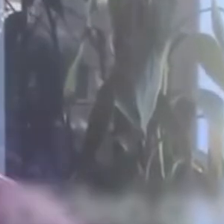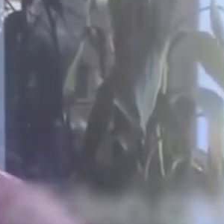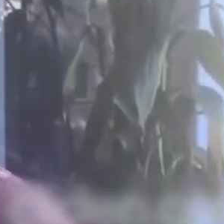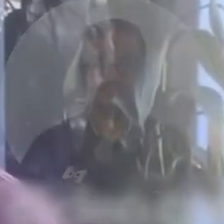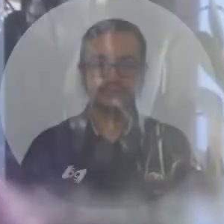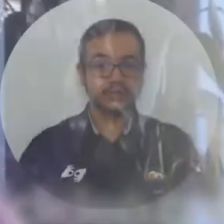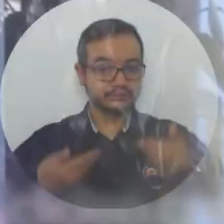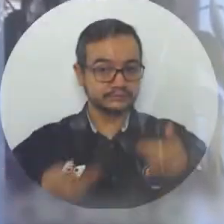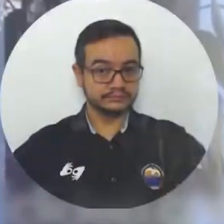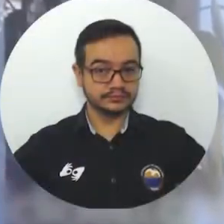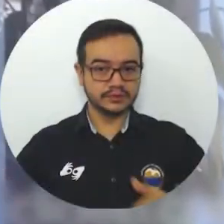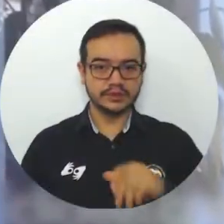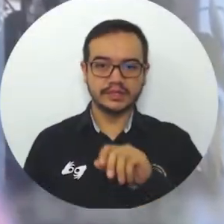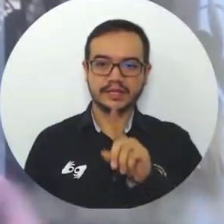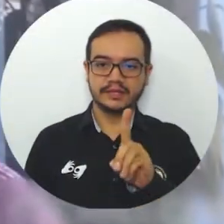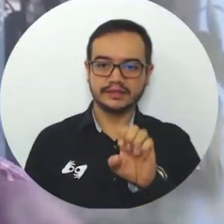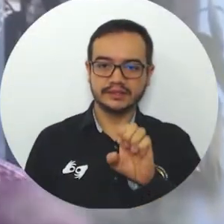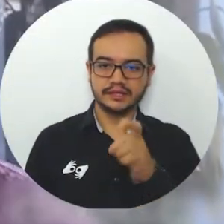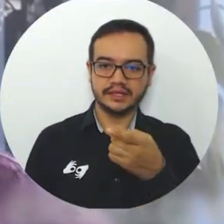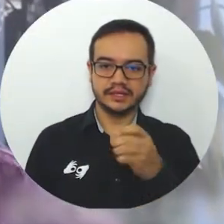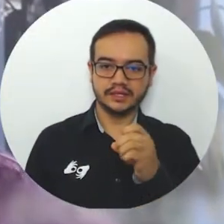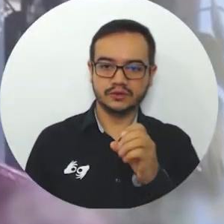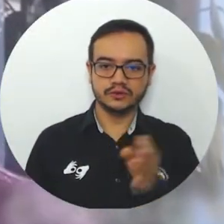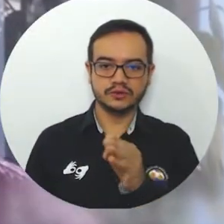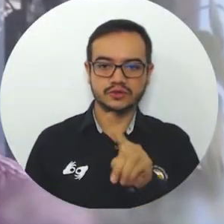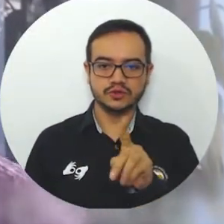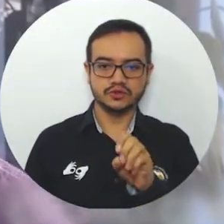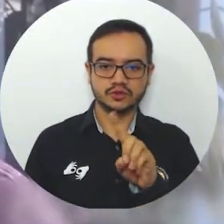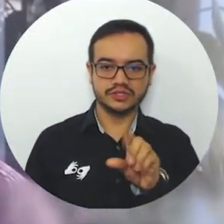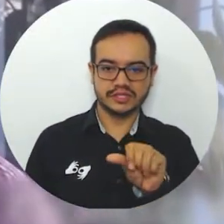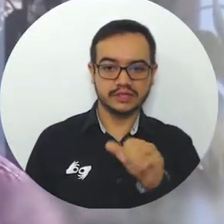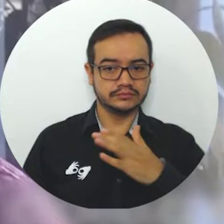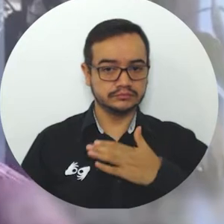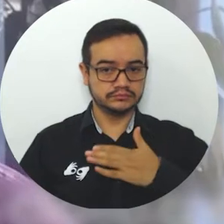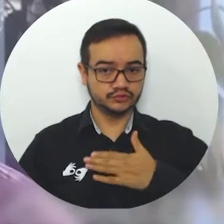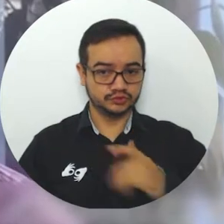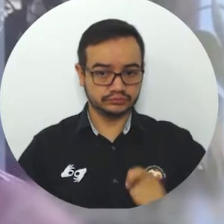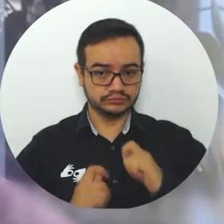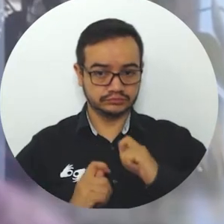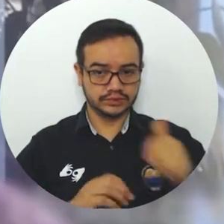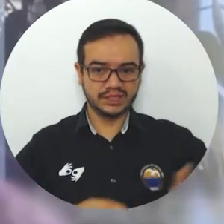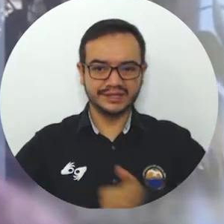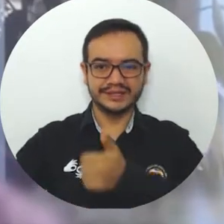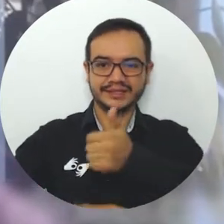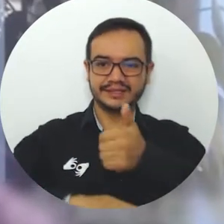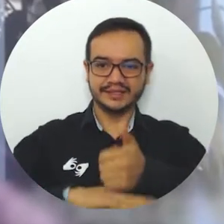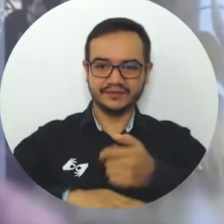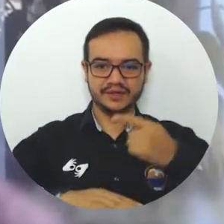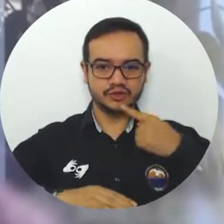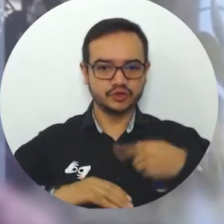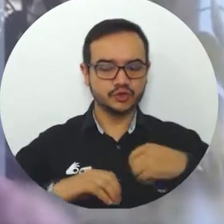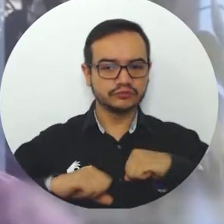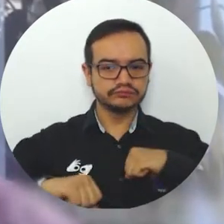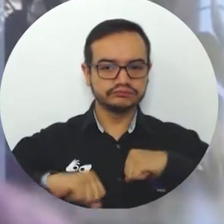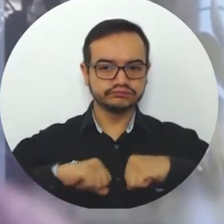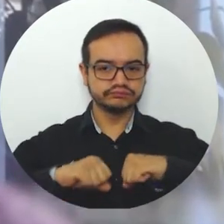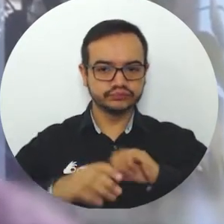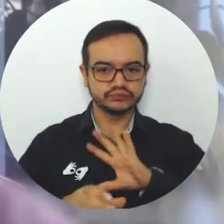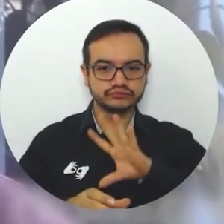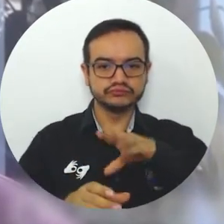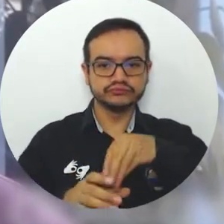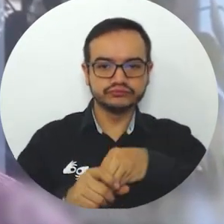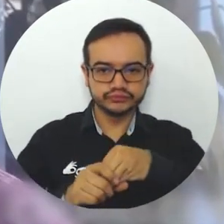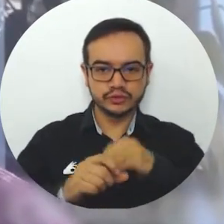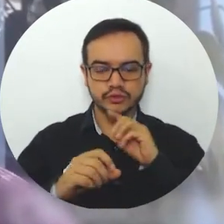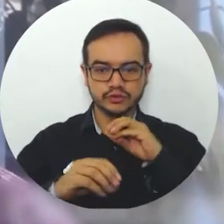Yo, Diego Alberto Sosa Medina, como jefe de la División de Gestión Informática de la Universidad